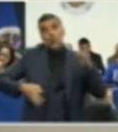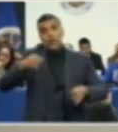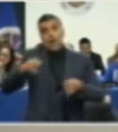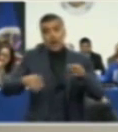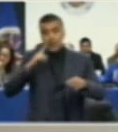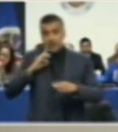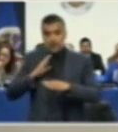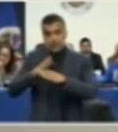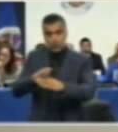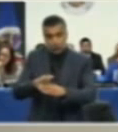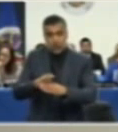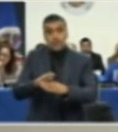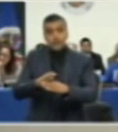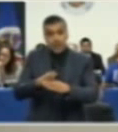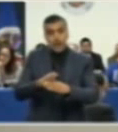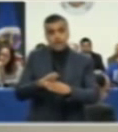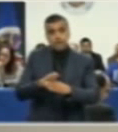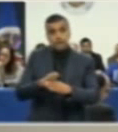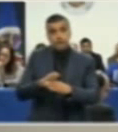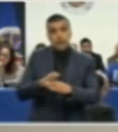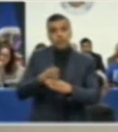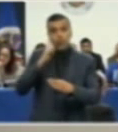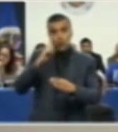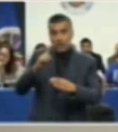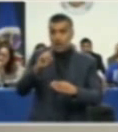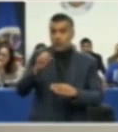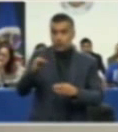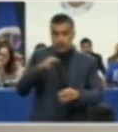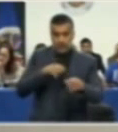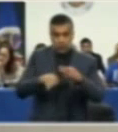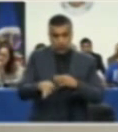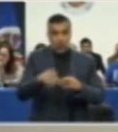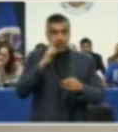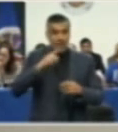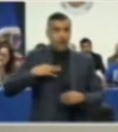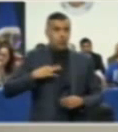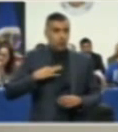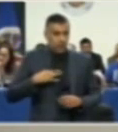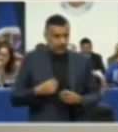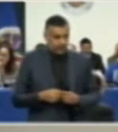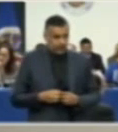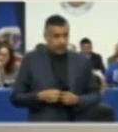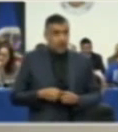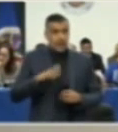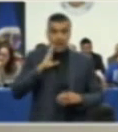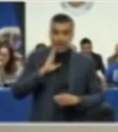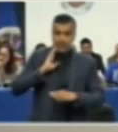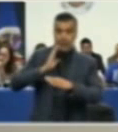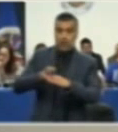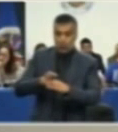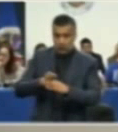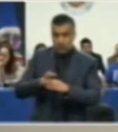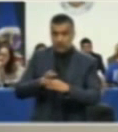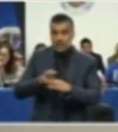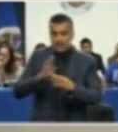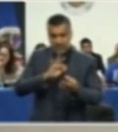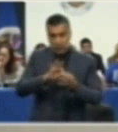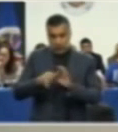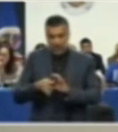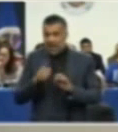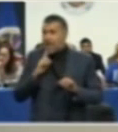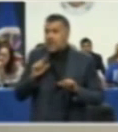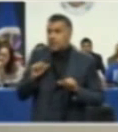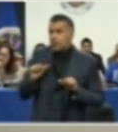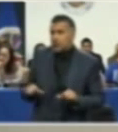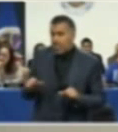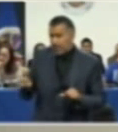de interdicción que apuesta por una sustitución de la voluntad. La interdicción se traduce en la